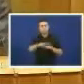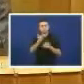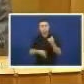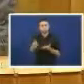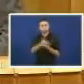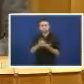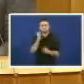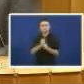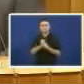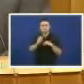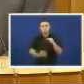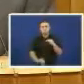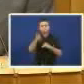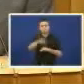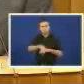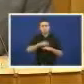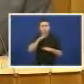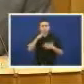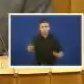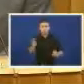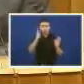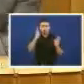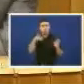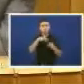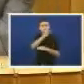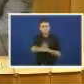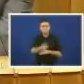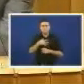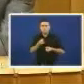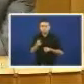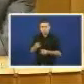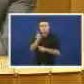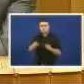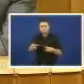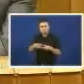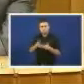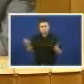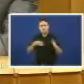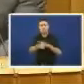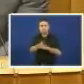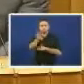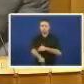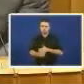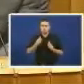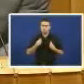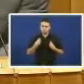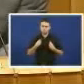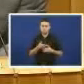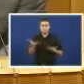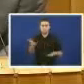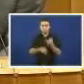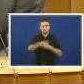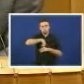de todos os cidadanes mesmo en tempo de crise señorías o balance da nosa acción en materia de vivenda